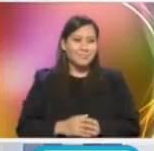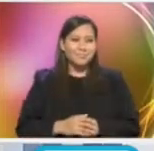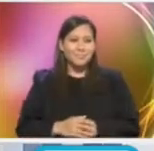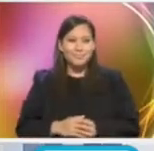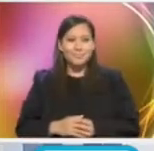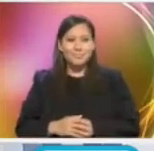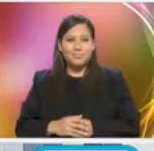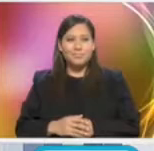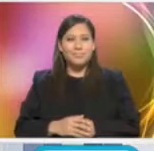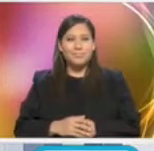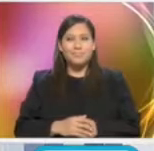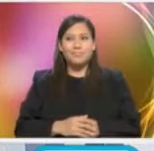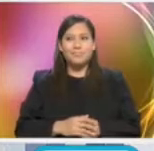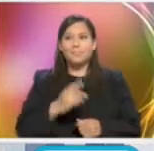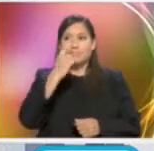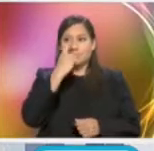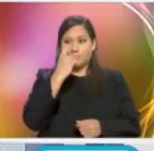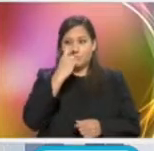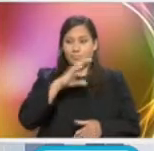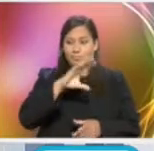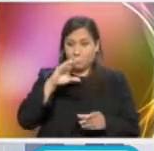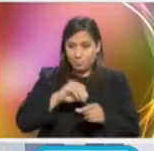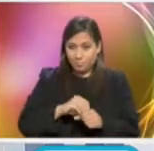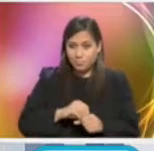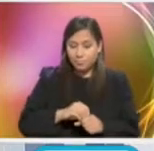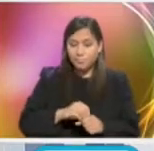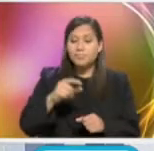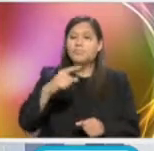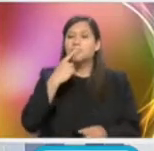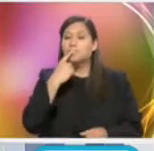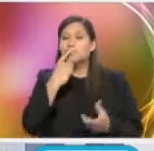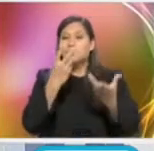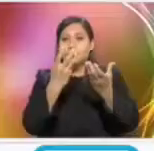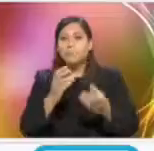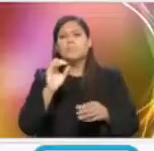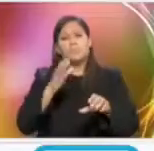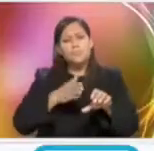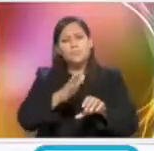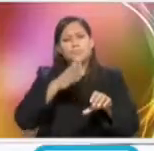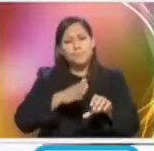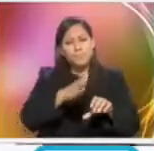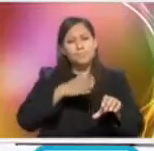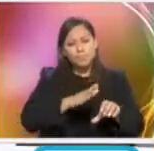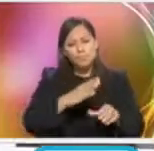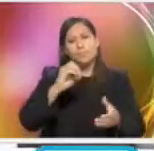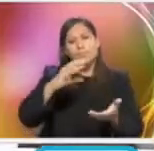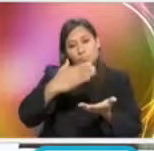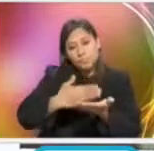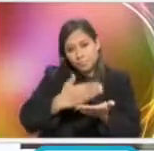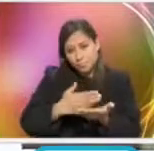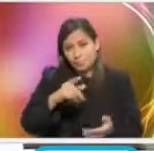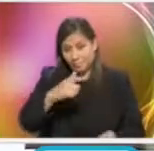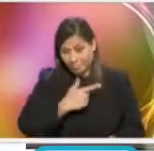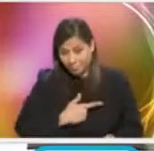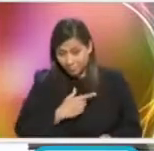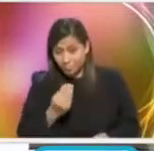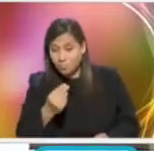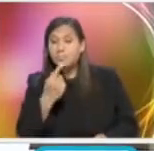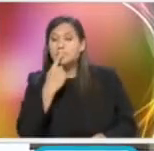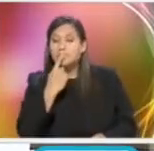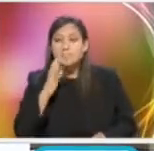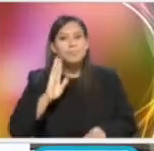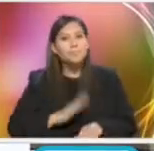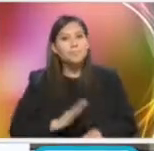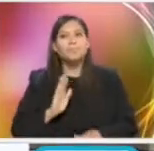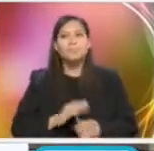es el ajo entero para que va a soltar mucho el sabor. Si no, rebánenlo en pedacitos grandes o píquenlo. Si les gusta mucho, lo pican. Les da mucho